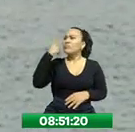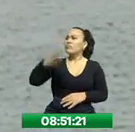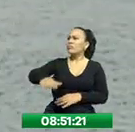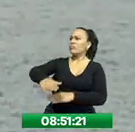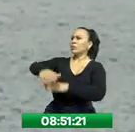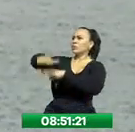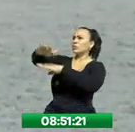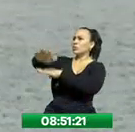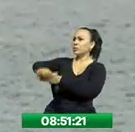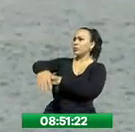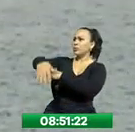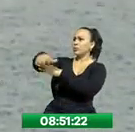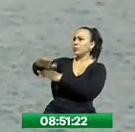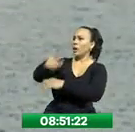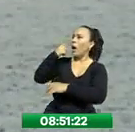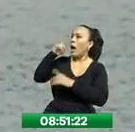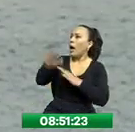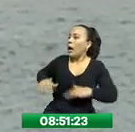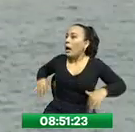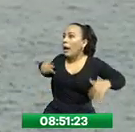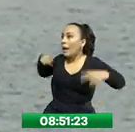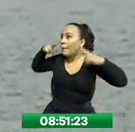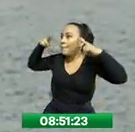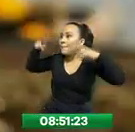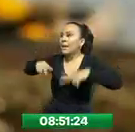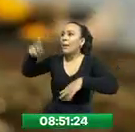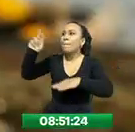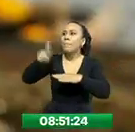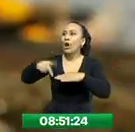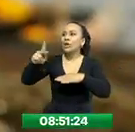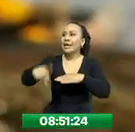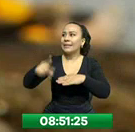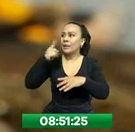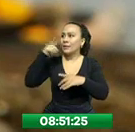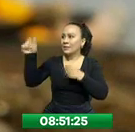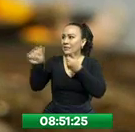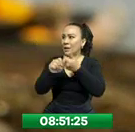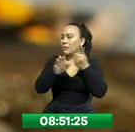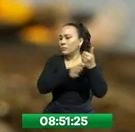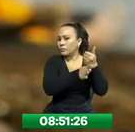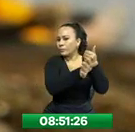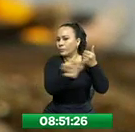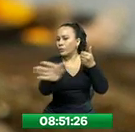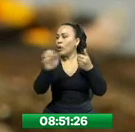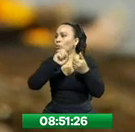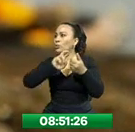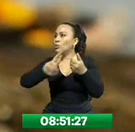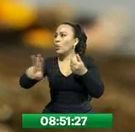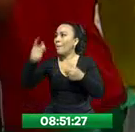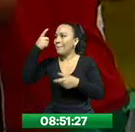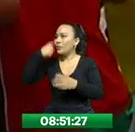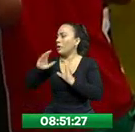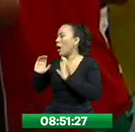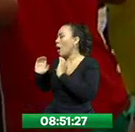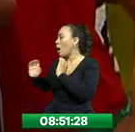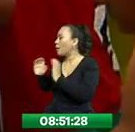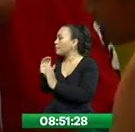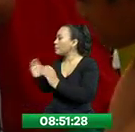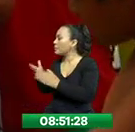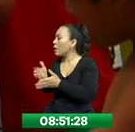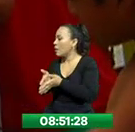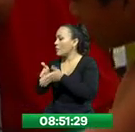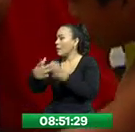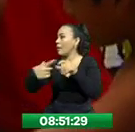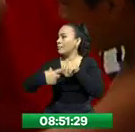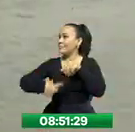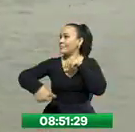estero Salado pasando el puente de la calle Portete y la marea lo llevaba hacia el sur de la ciudad. Pero personas que conversaban junto a sus canoas en el